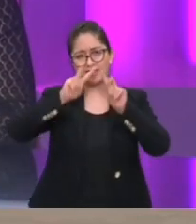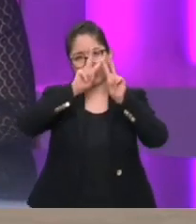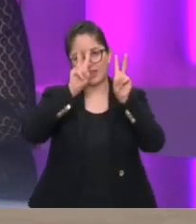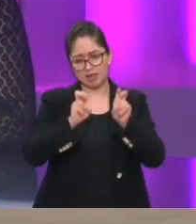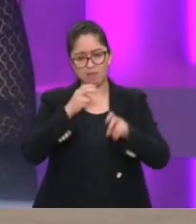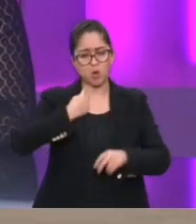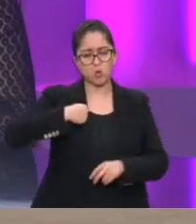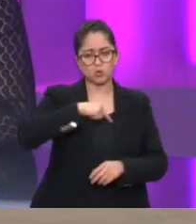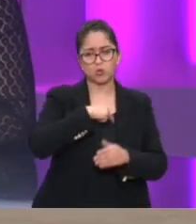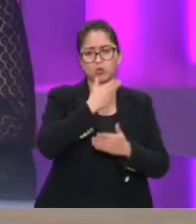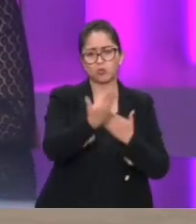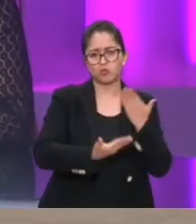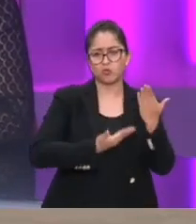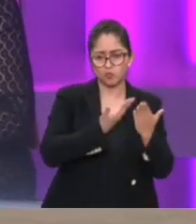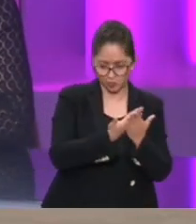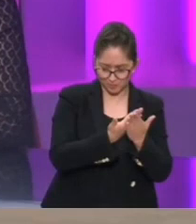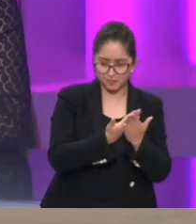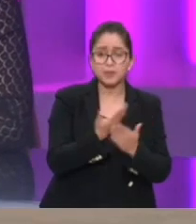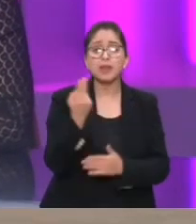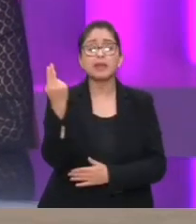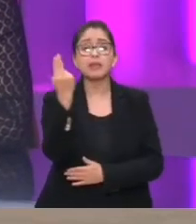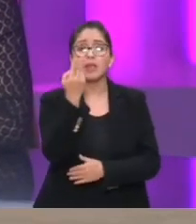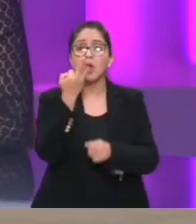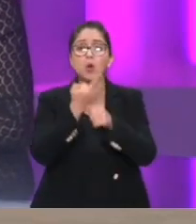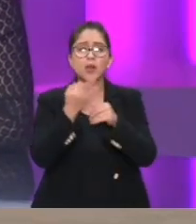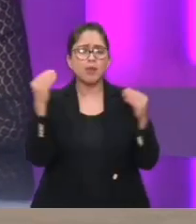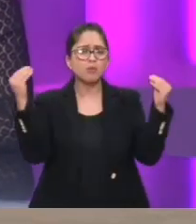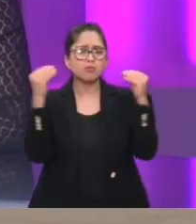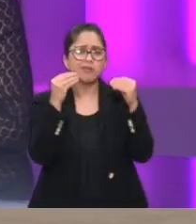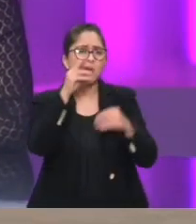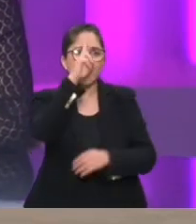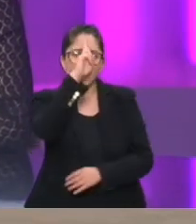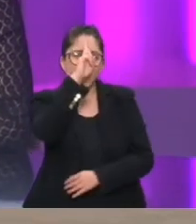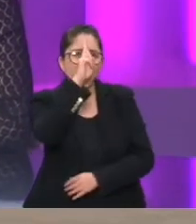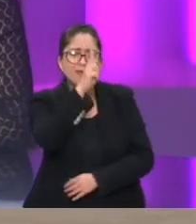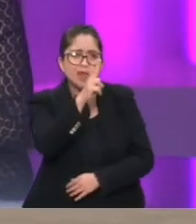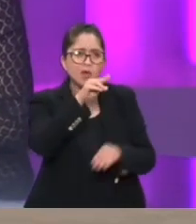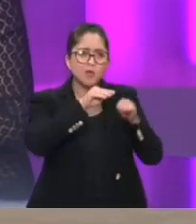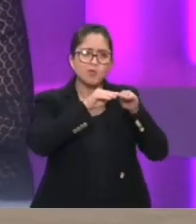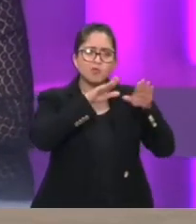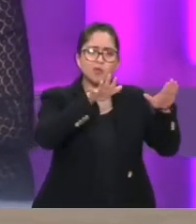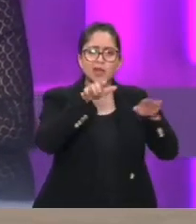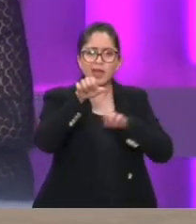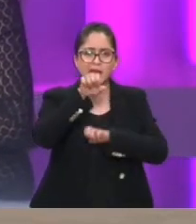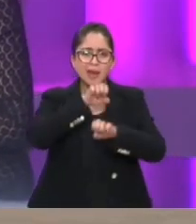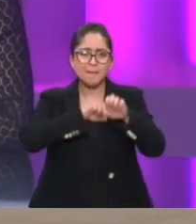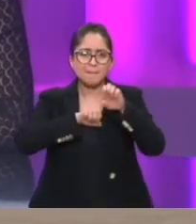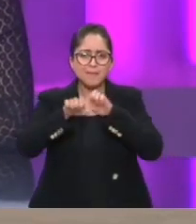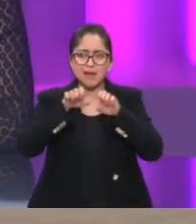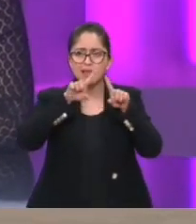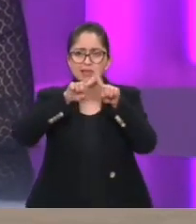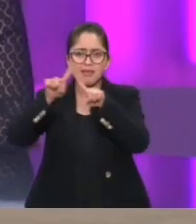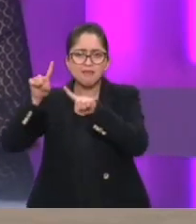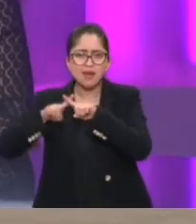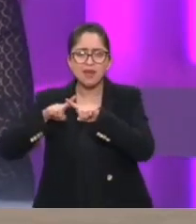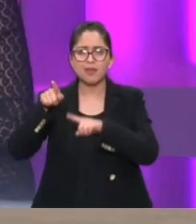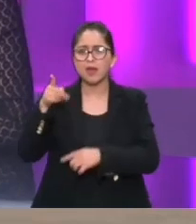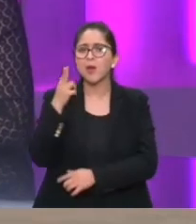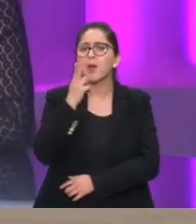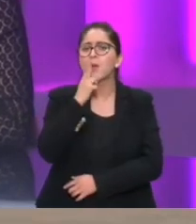les parece bien, comenzamos con una discusión vigente, prohibir la publicidad por parte de la empresa, las empresas, el sector